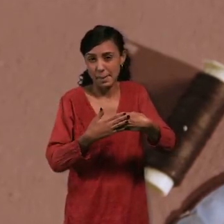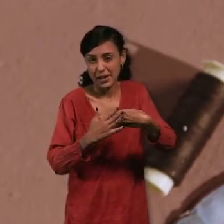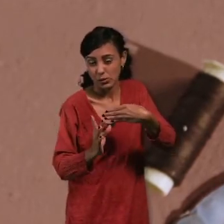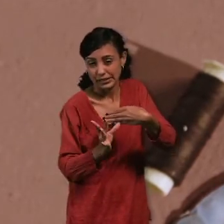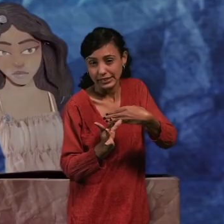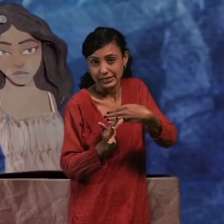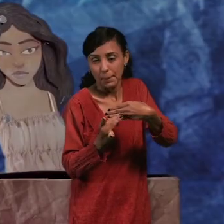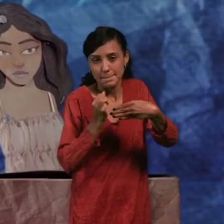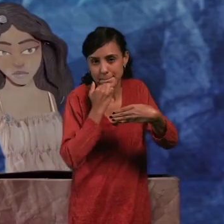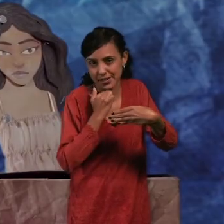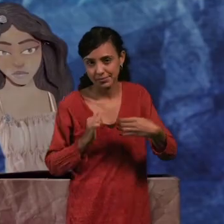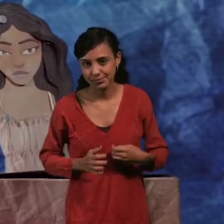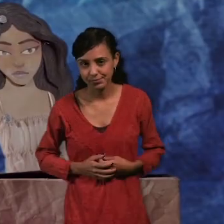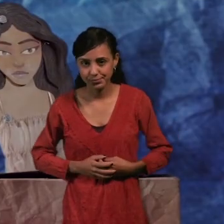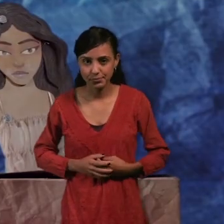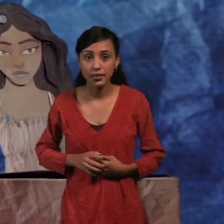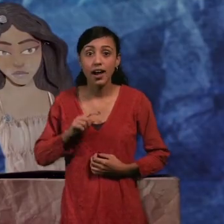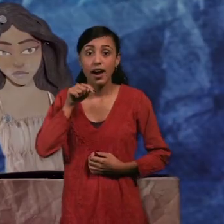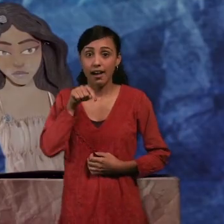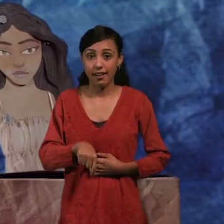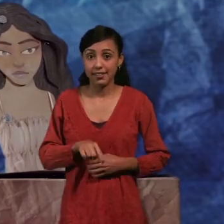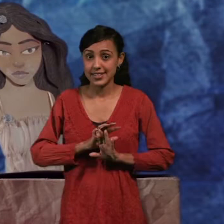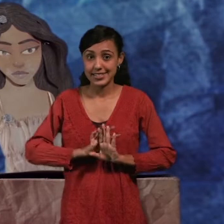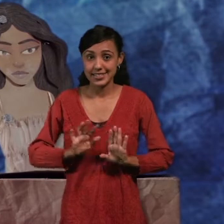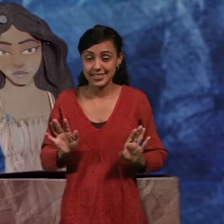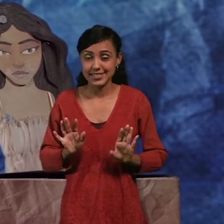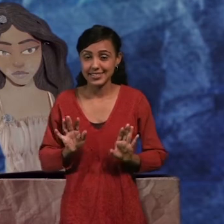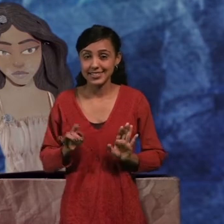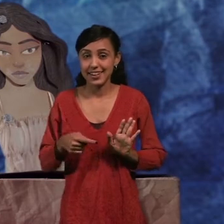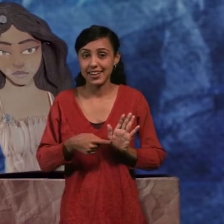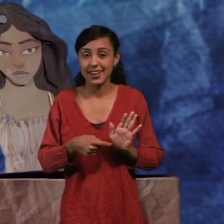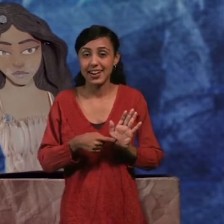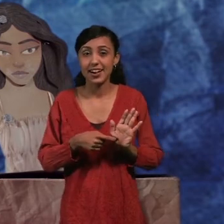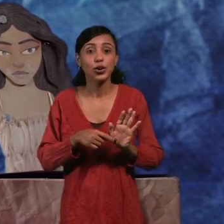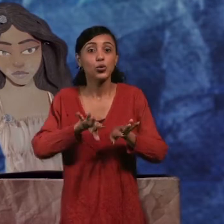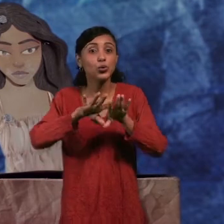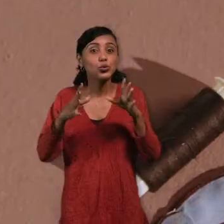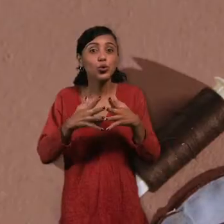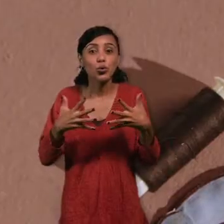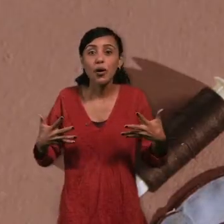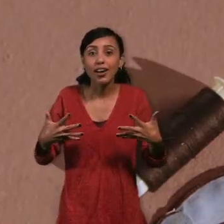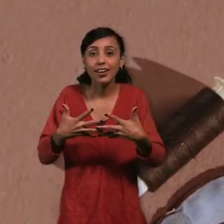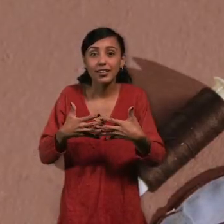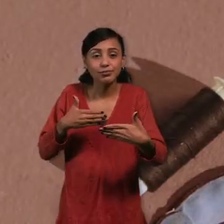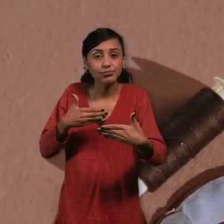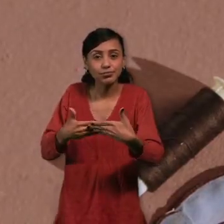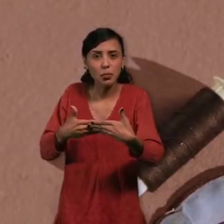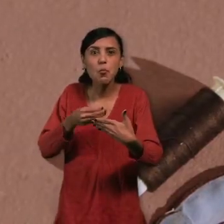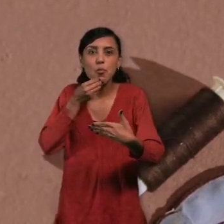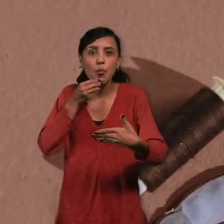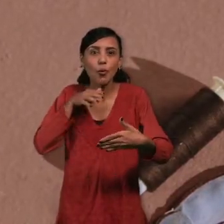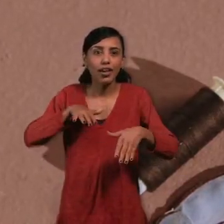podamos. Y entonces vamos a tener que nuestras piezas quedaron unidas y se van a poder